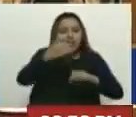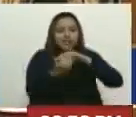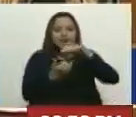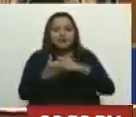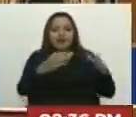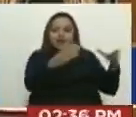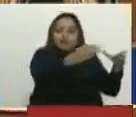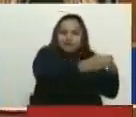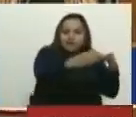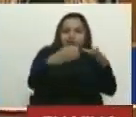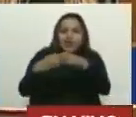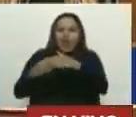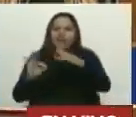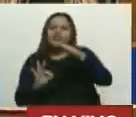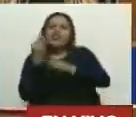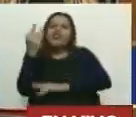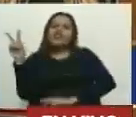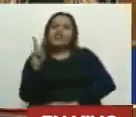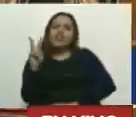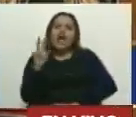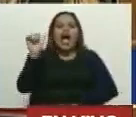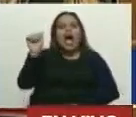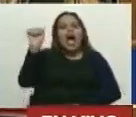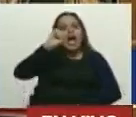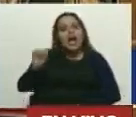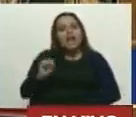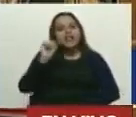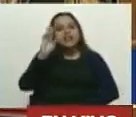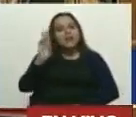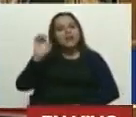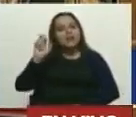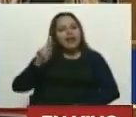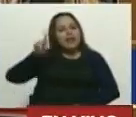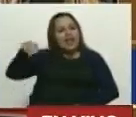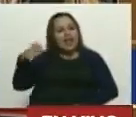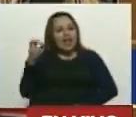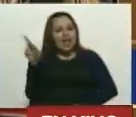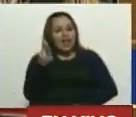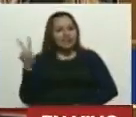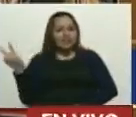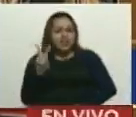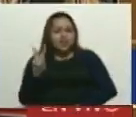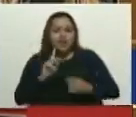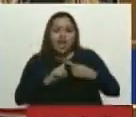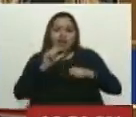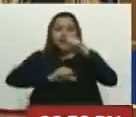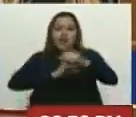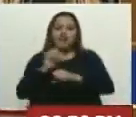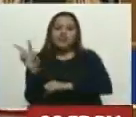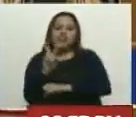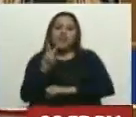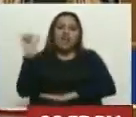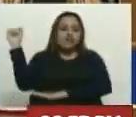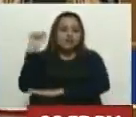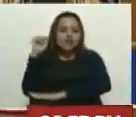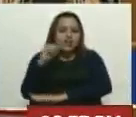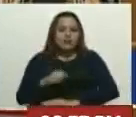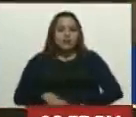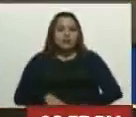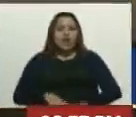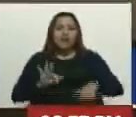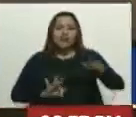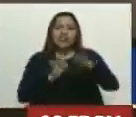Fundación Venezolana de Asperger de Venezuela, la Organización Venezolana de Autismo, la Fundación Mi Ángel Simón,